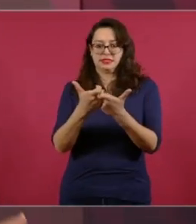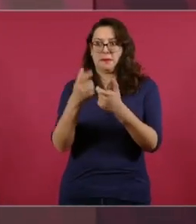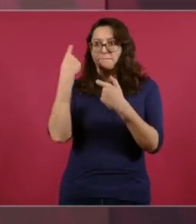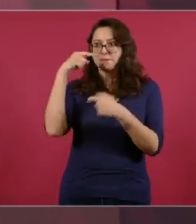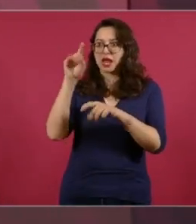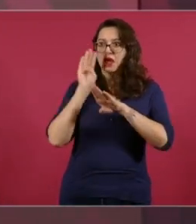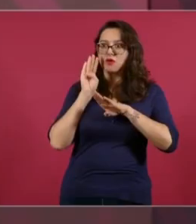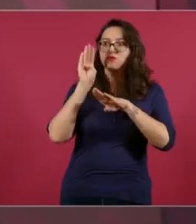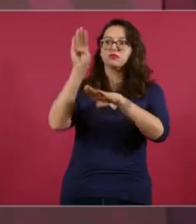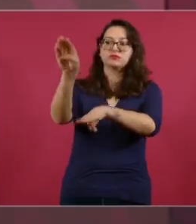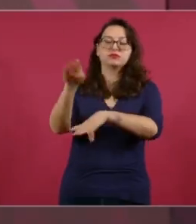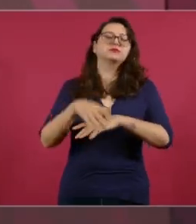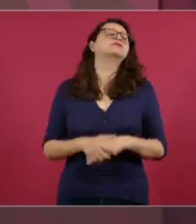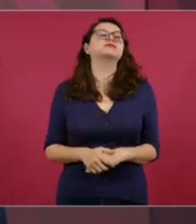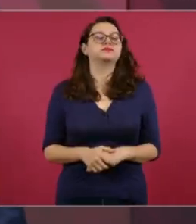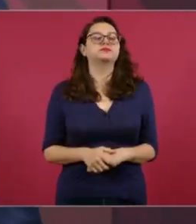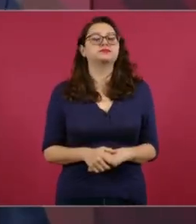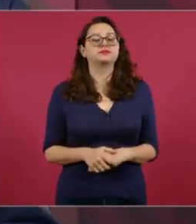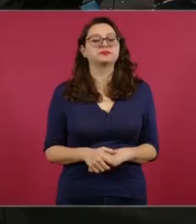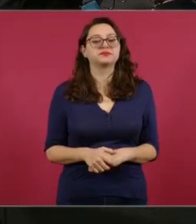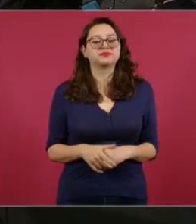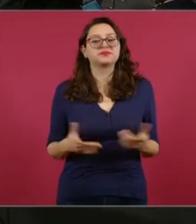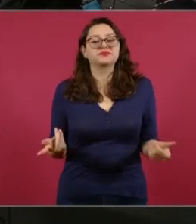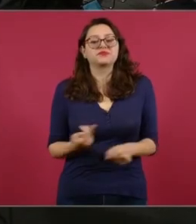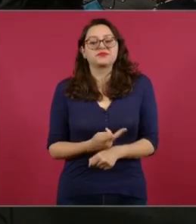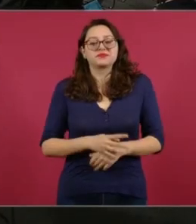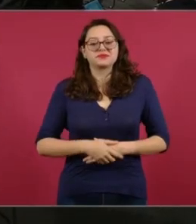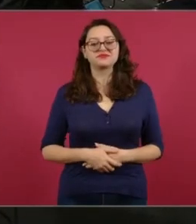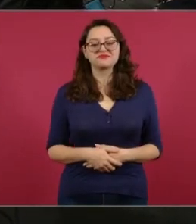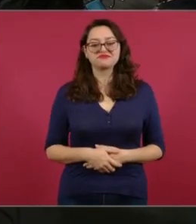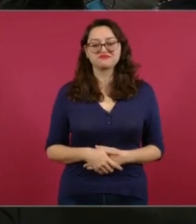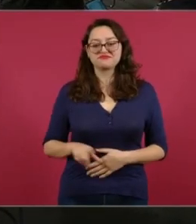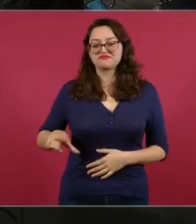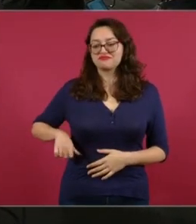del presupuesto público se hizo la obra,